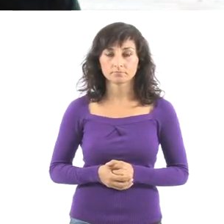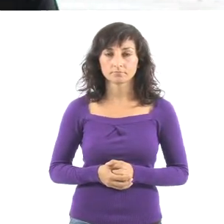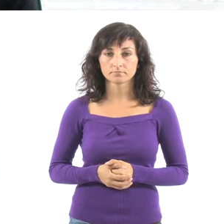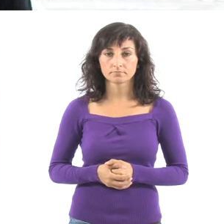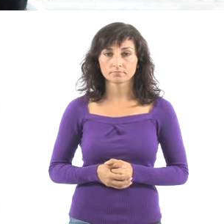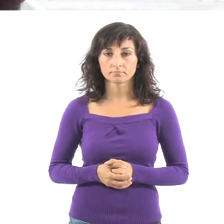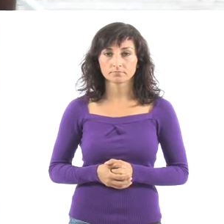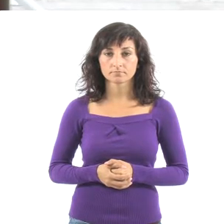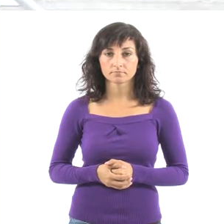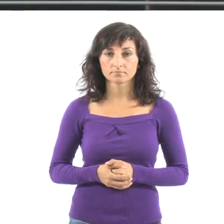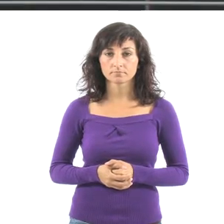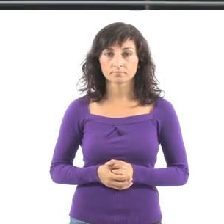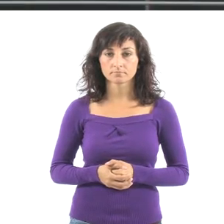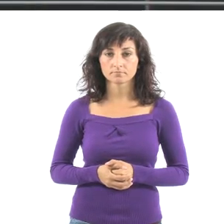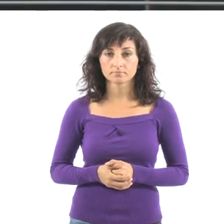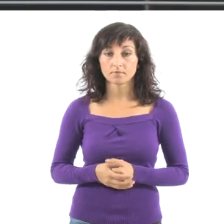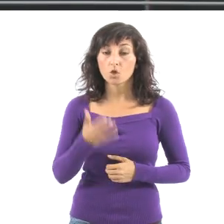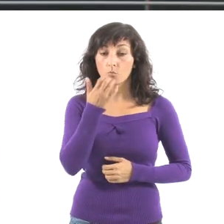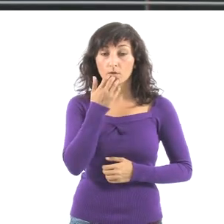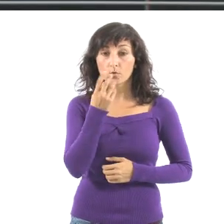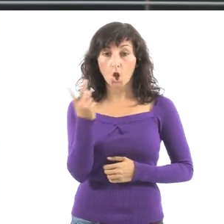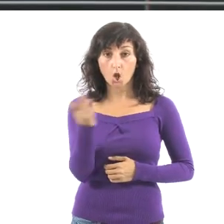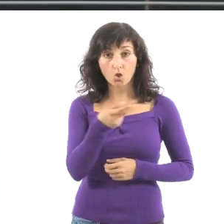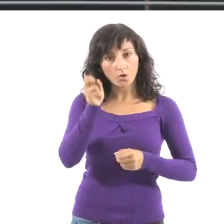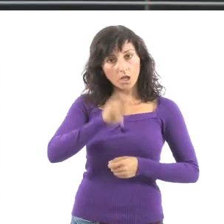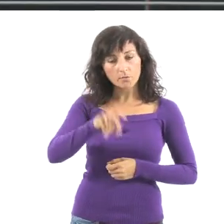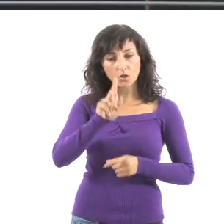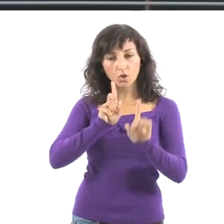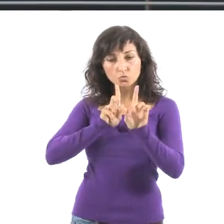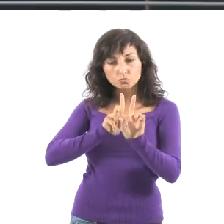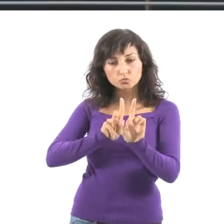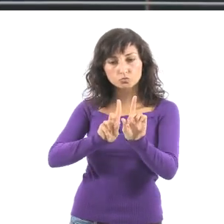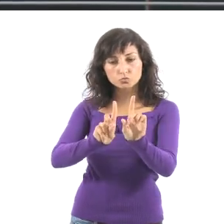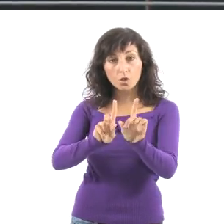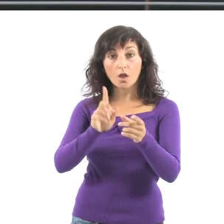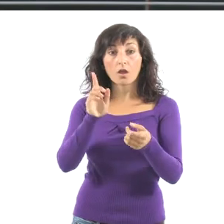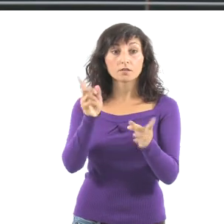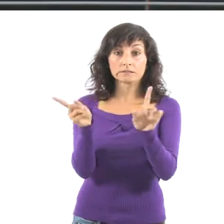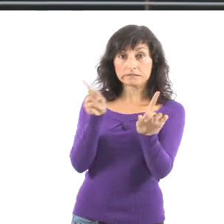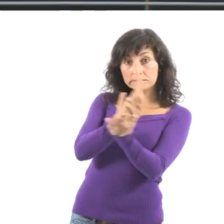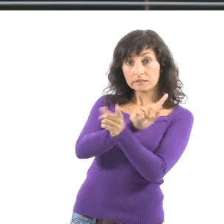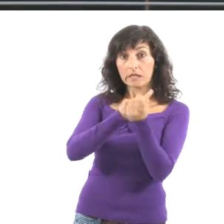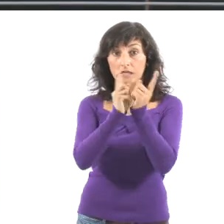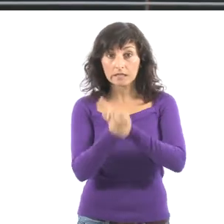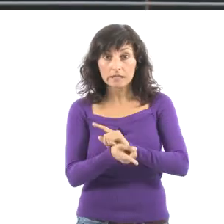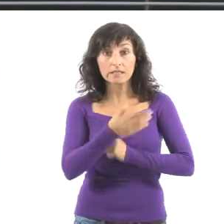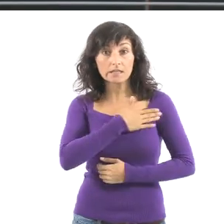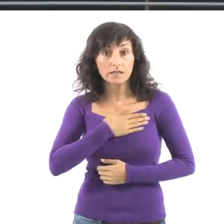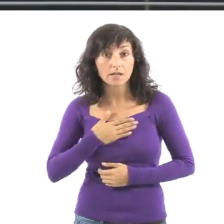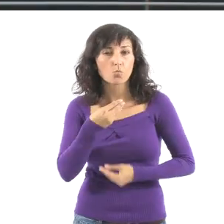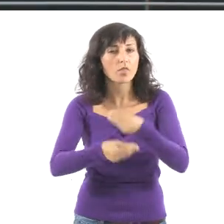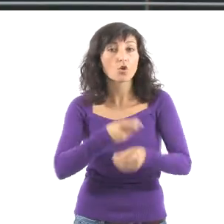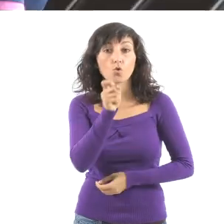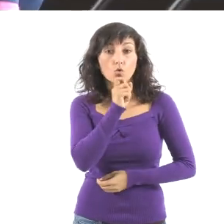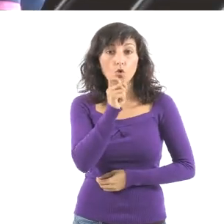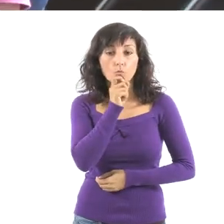de efectuar el cambio de lado en movimiento, el guiado, para no pisar los talones del guía, lo que hará será previamente estirar su brazo